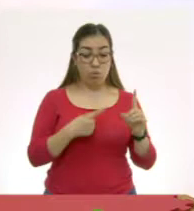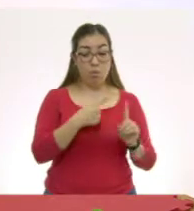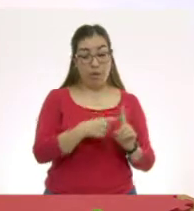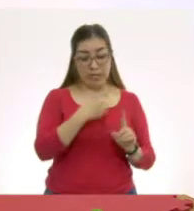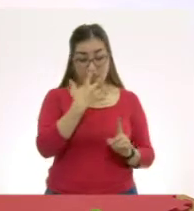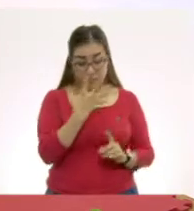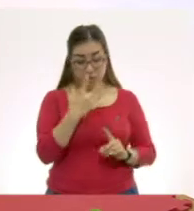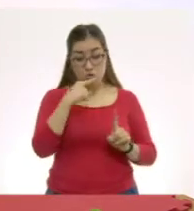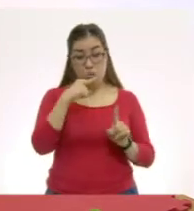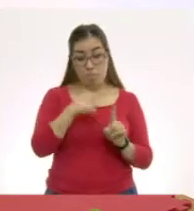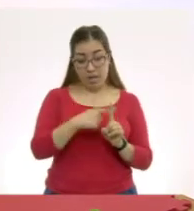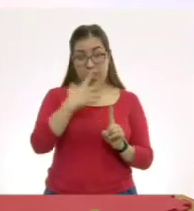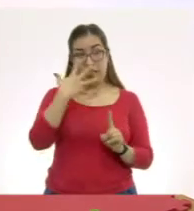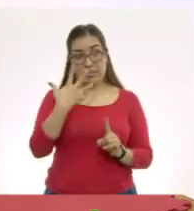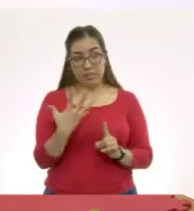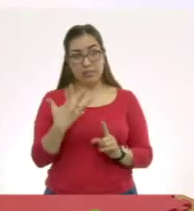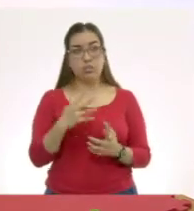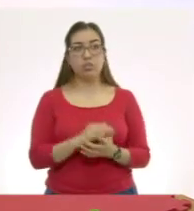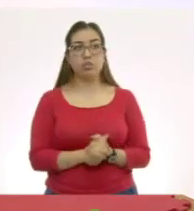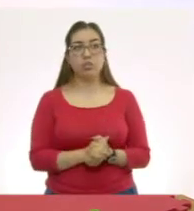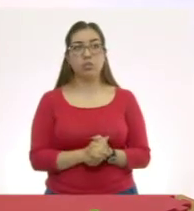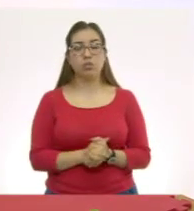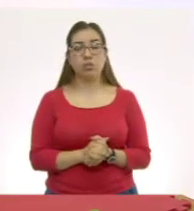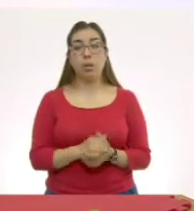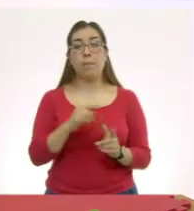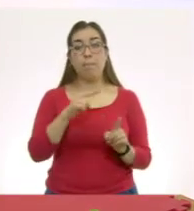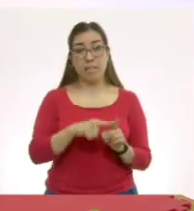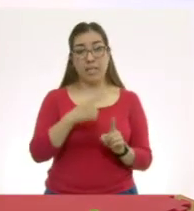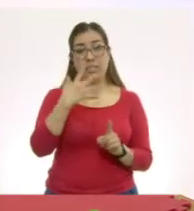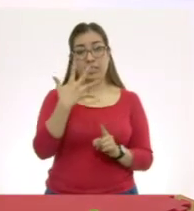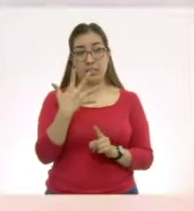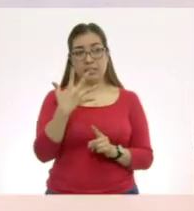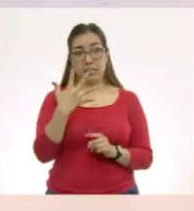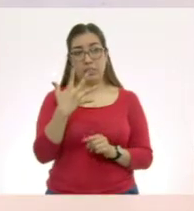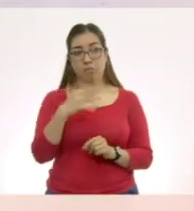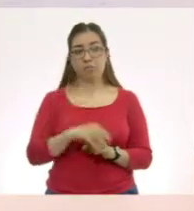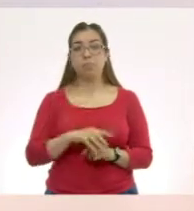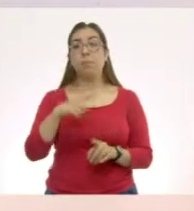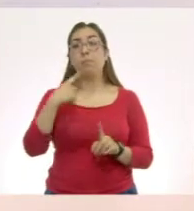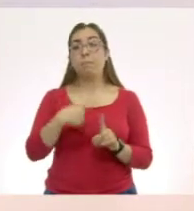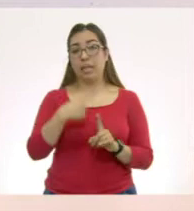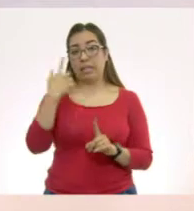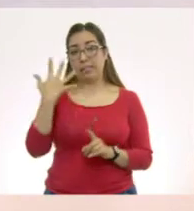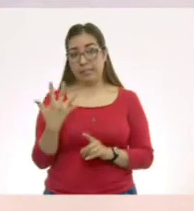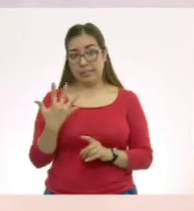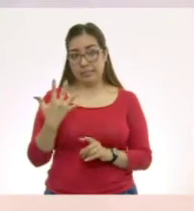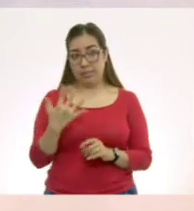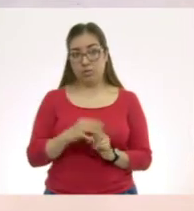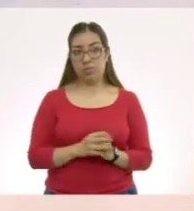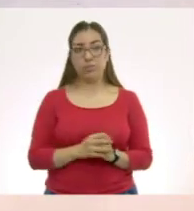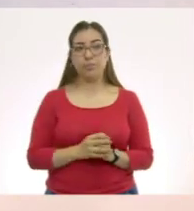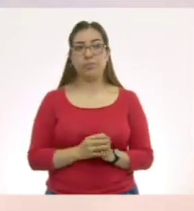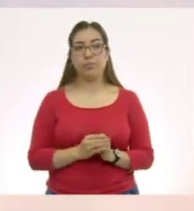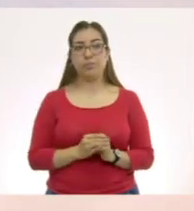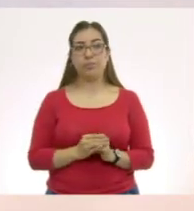5. Vamos 3. Más 5. Más 5. Vamos 4. Más 5. Más 5.